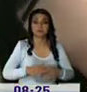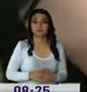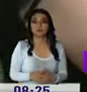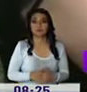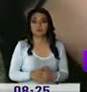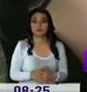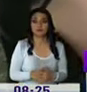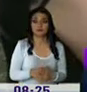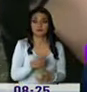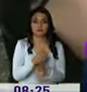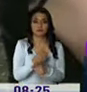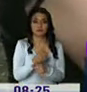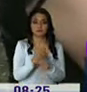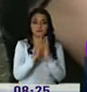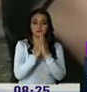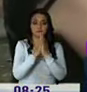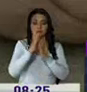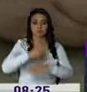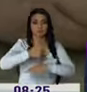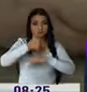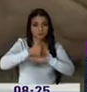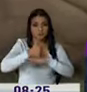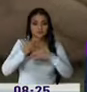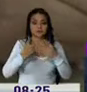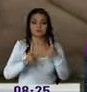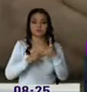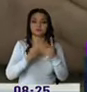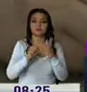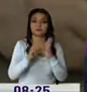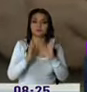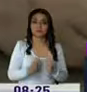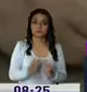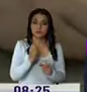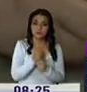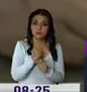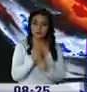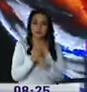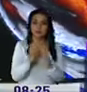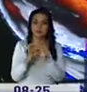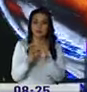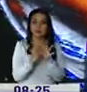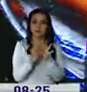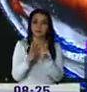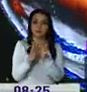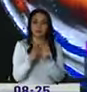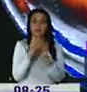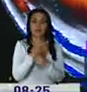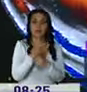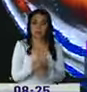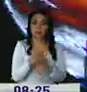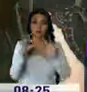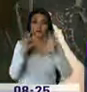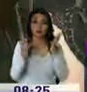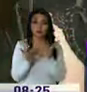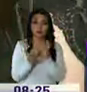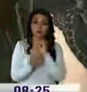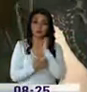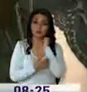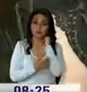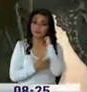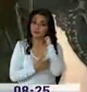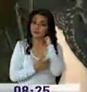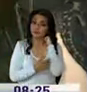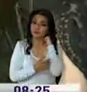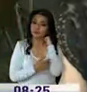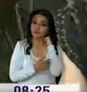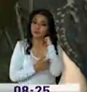Por lo que realizó un llamado a las autoridades y ciudadanos a trabajar en conjunto para cuidar de nuestro planeta. Entonces, así como